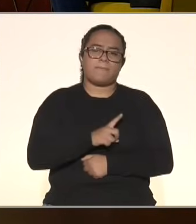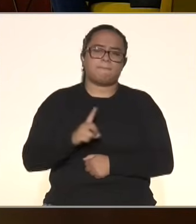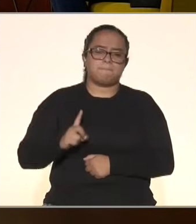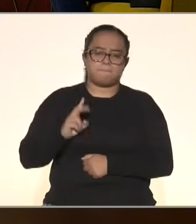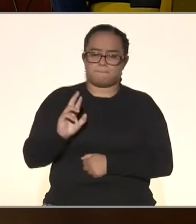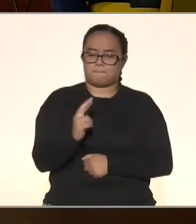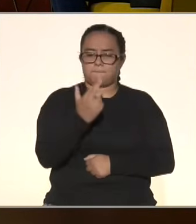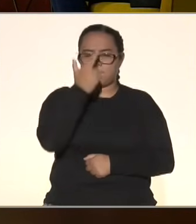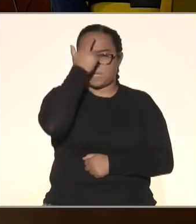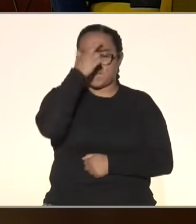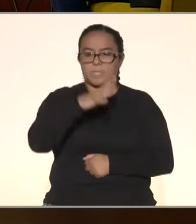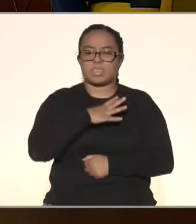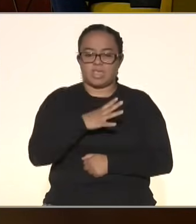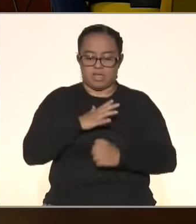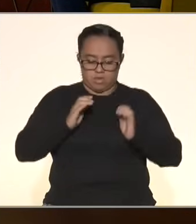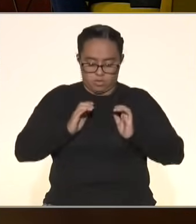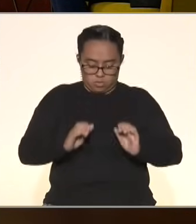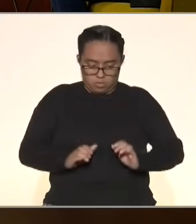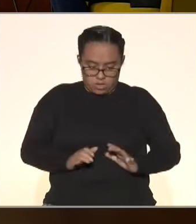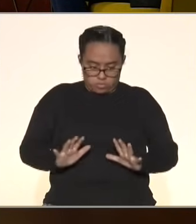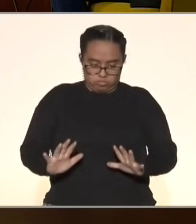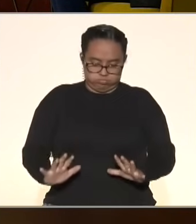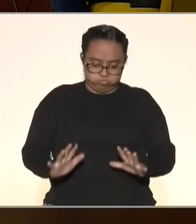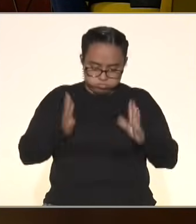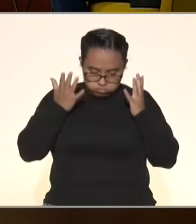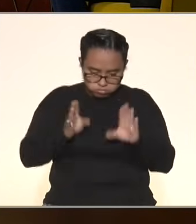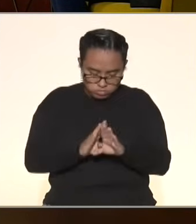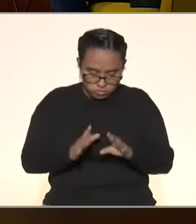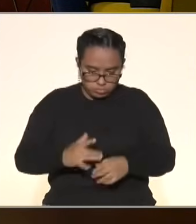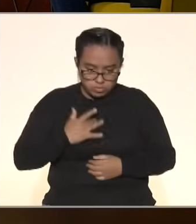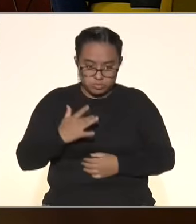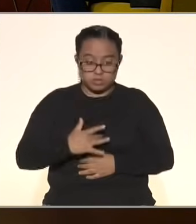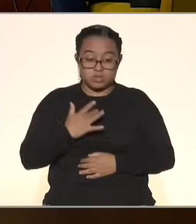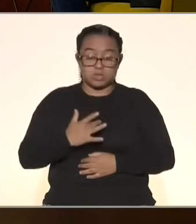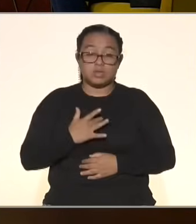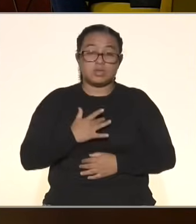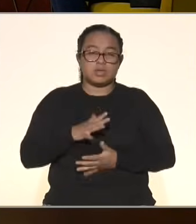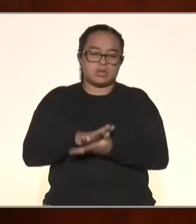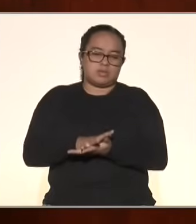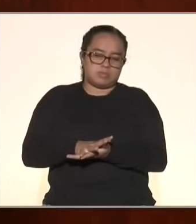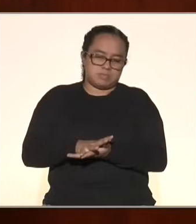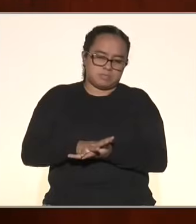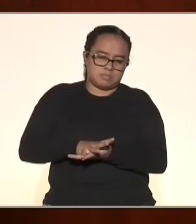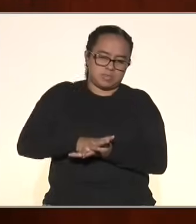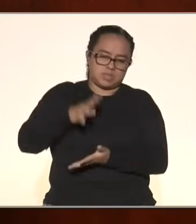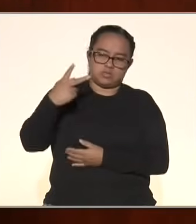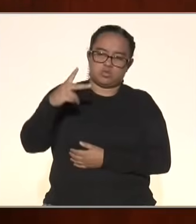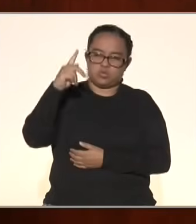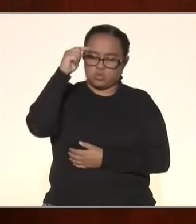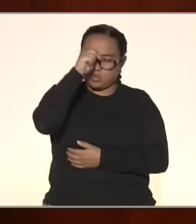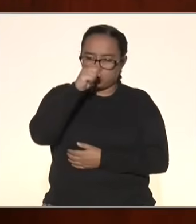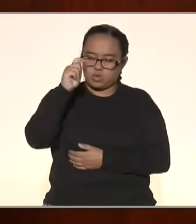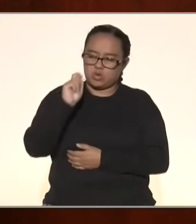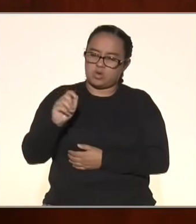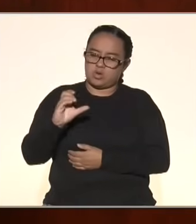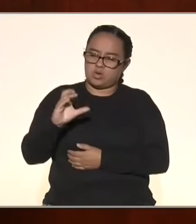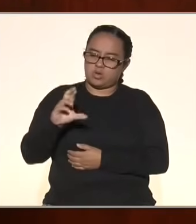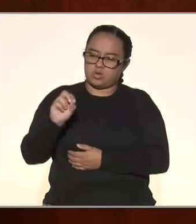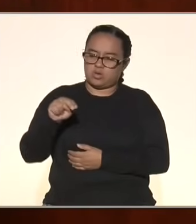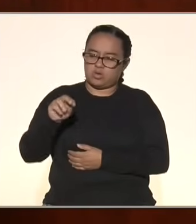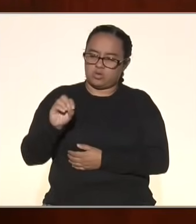que hay impulsos biológicos que se detonan. De hecho, gran parte de la crítica a la teoría de la cronobiología